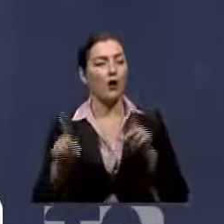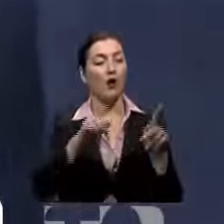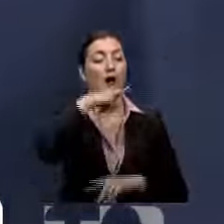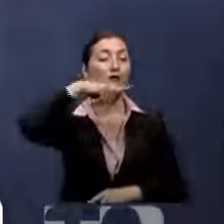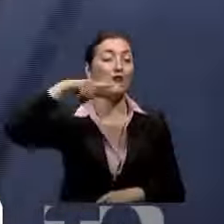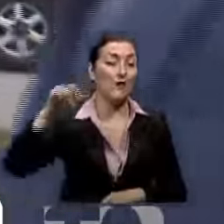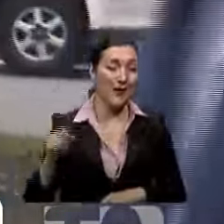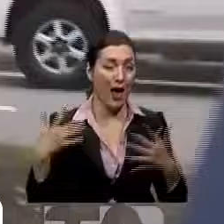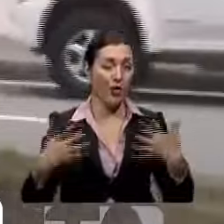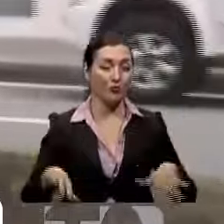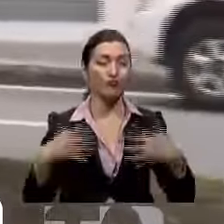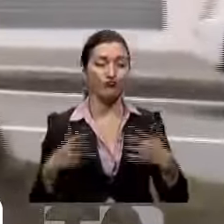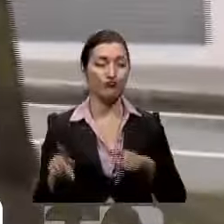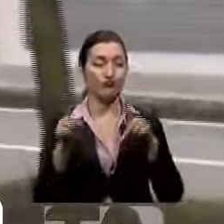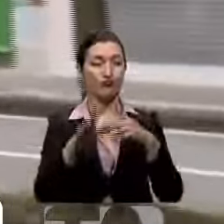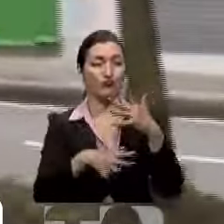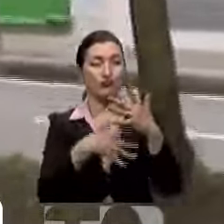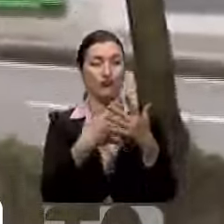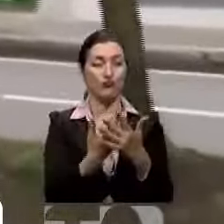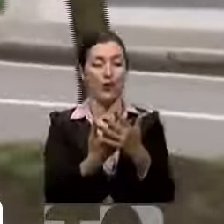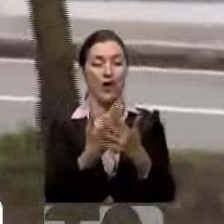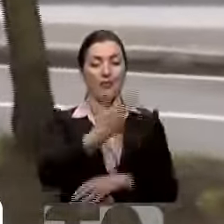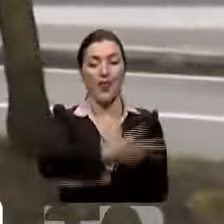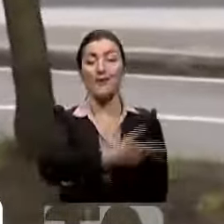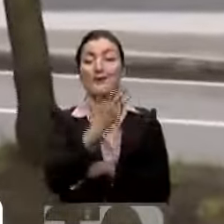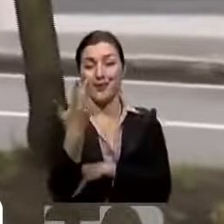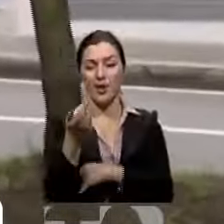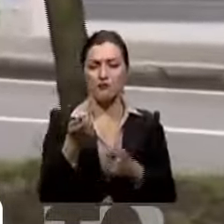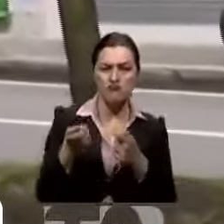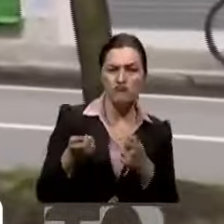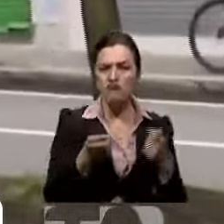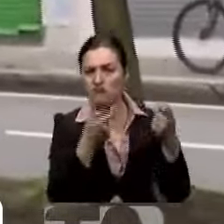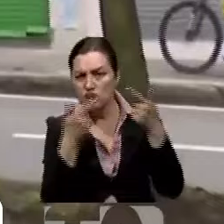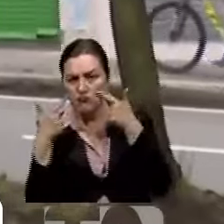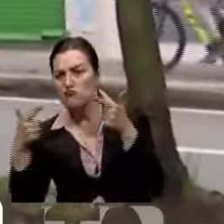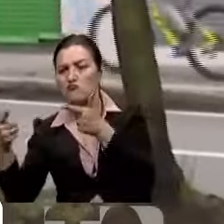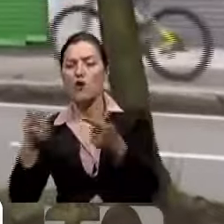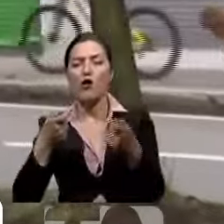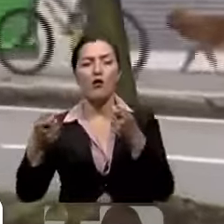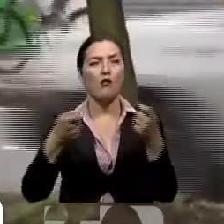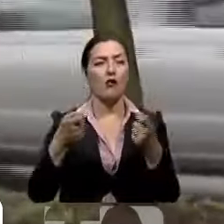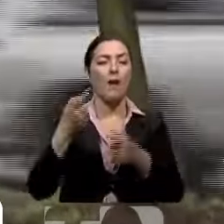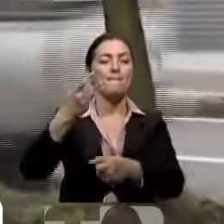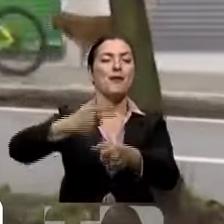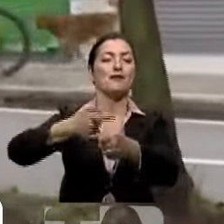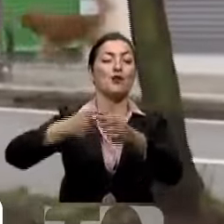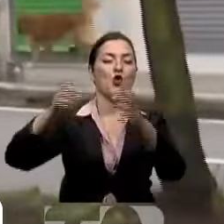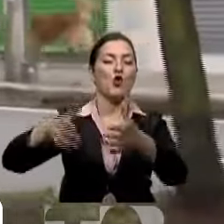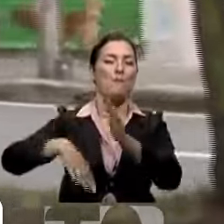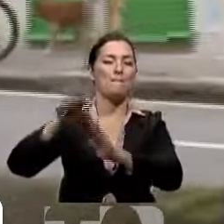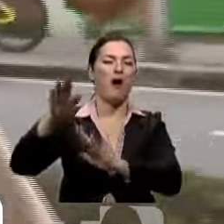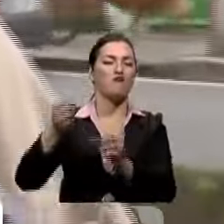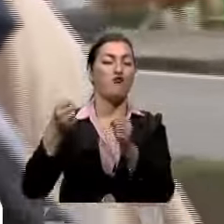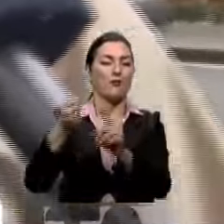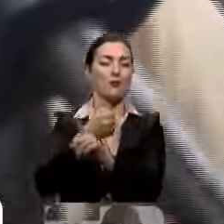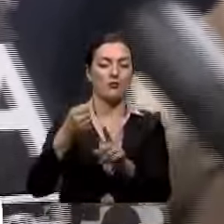feriado, entonces teníamos planificado ya durante los 3 días, entonces durante el patrullaje preventivo y operativos focalizados se realizó la